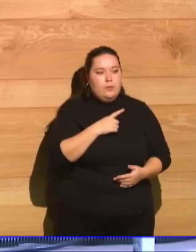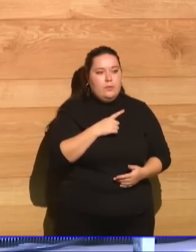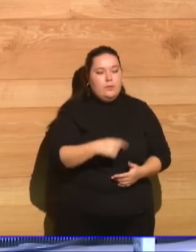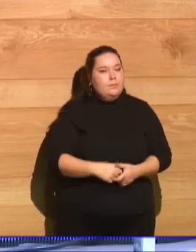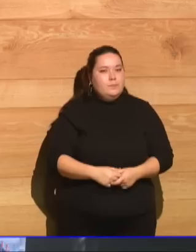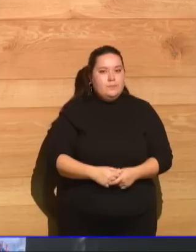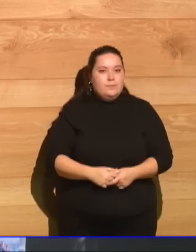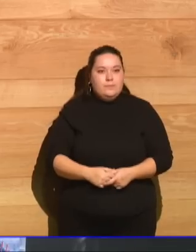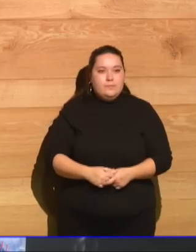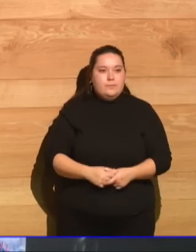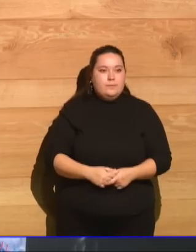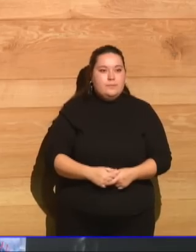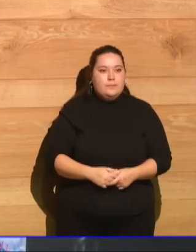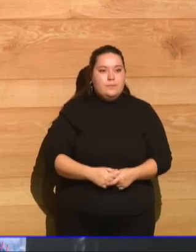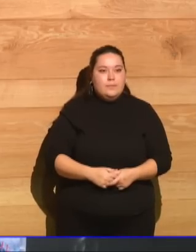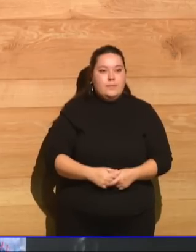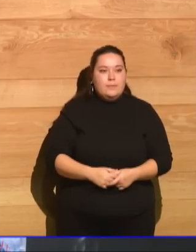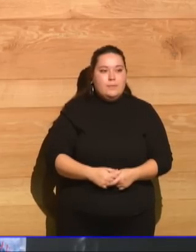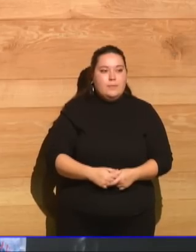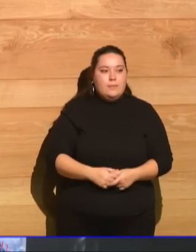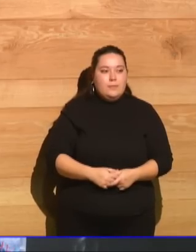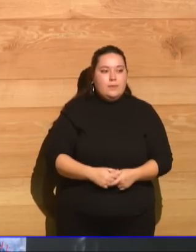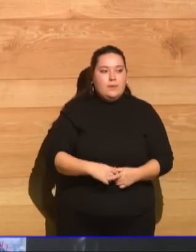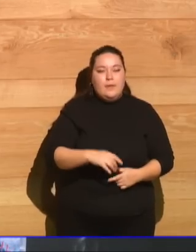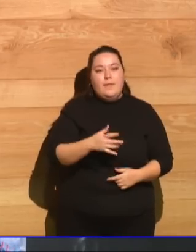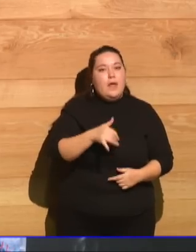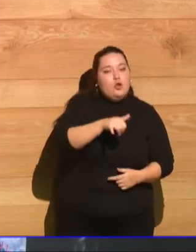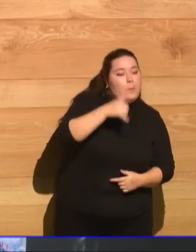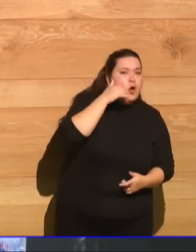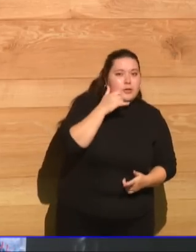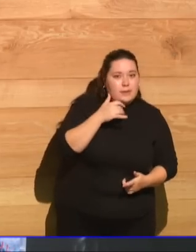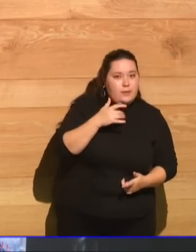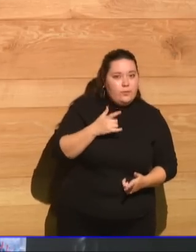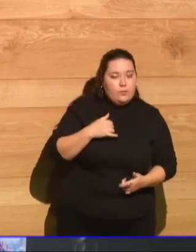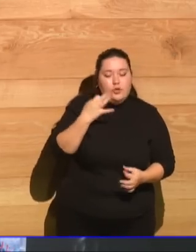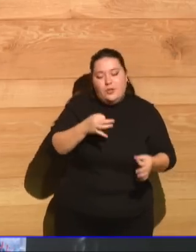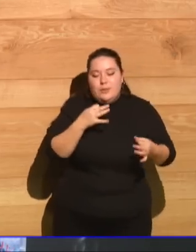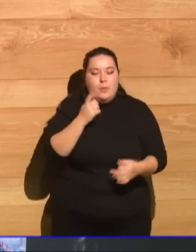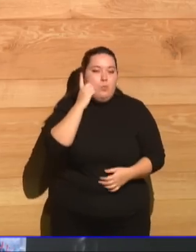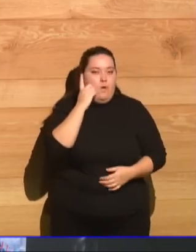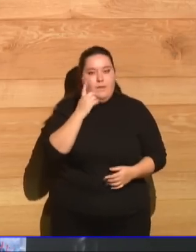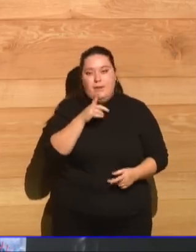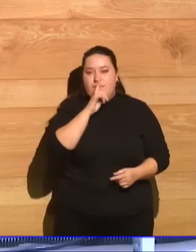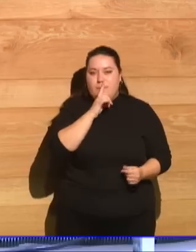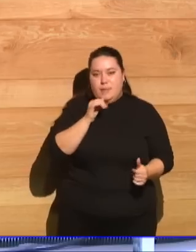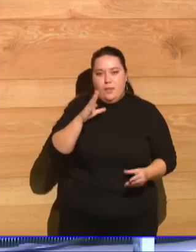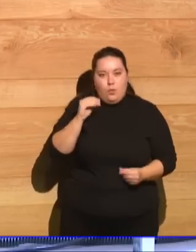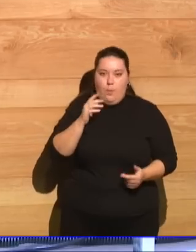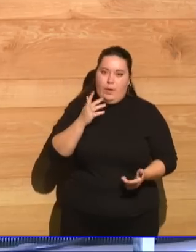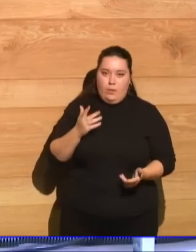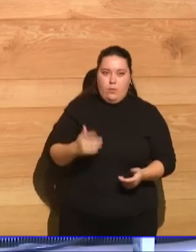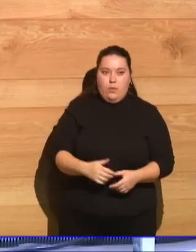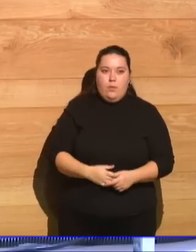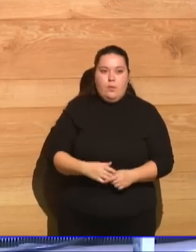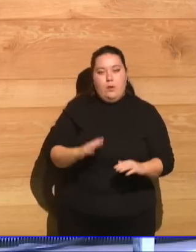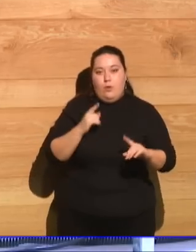¿Eh? No quisiste O cogérselo. sea, no me coges el No, teléfono, porque Javi. el teléfono lo tengo siempre en silencio. Lo tengo siempre en silencio por si acaso. Vale, Ah, vale.